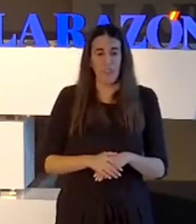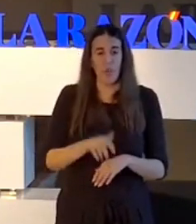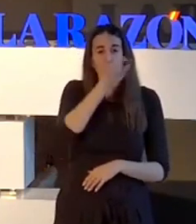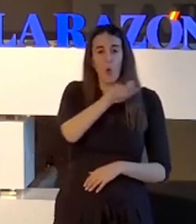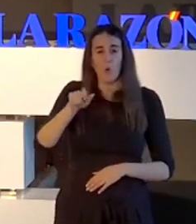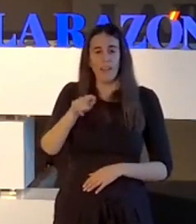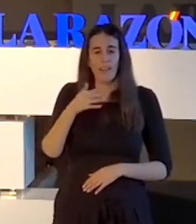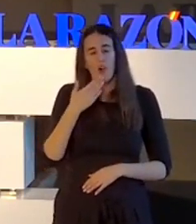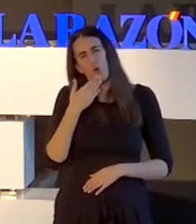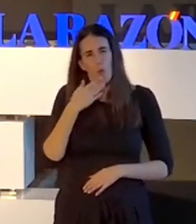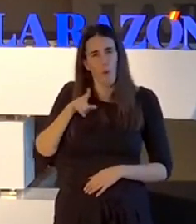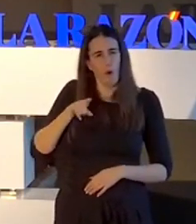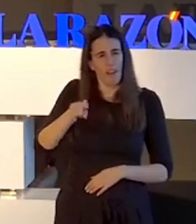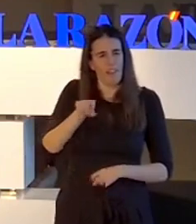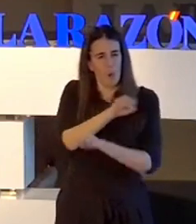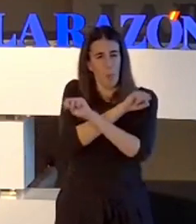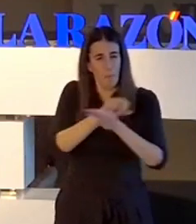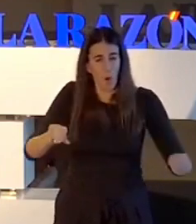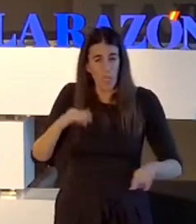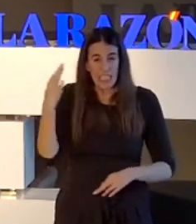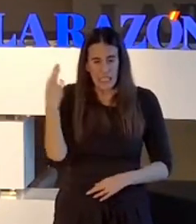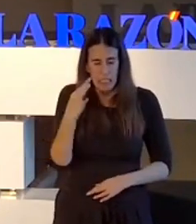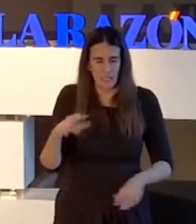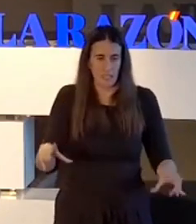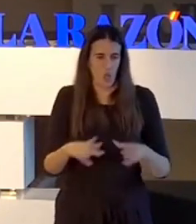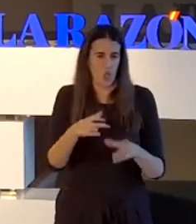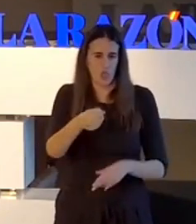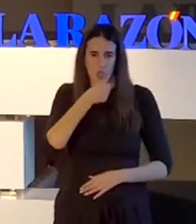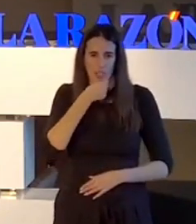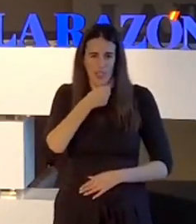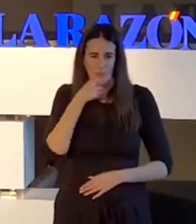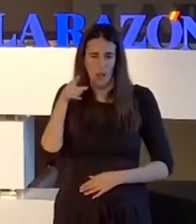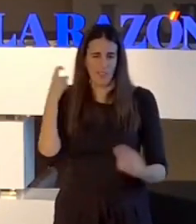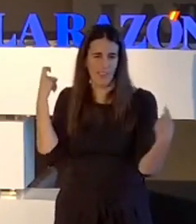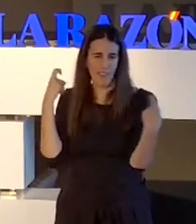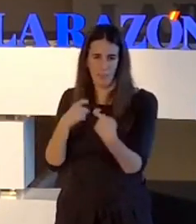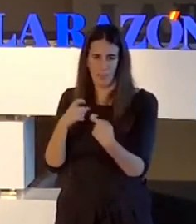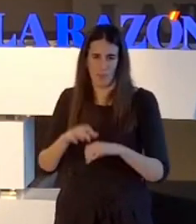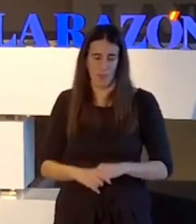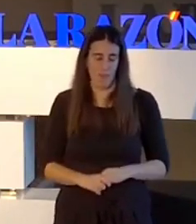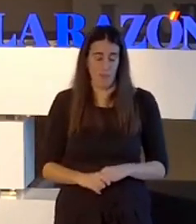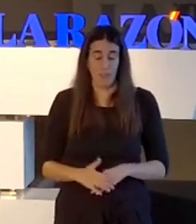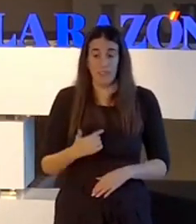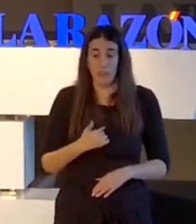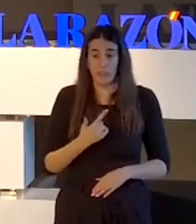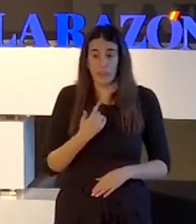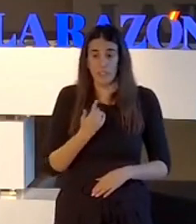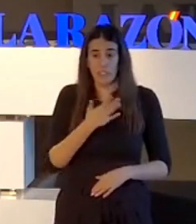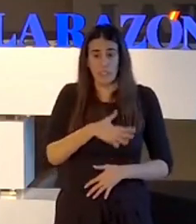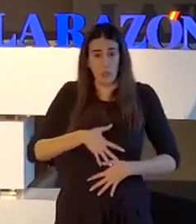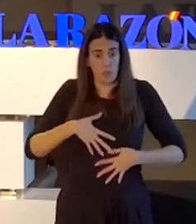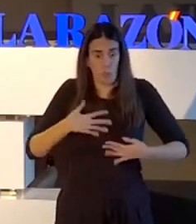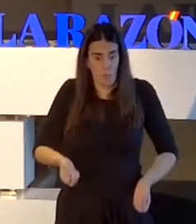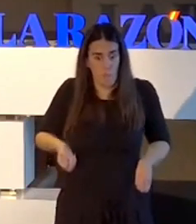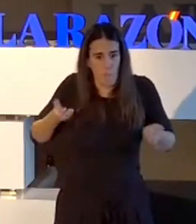el socialismo el enemigo es el socialismo si yo les tuviera que decir algo es traten de